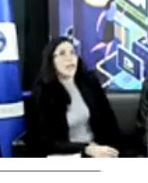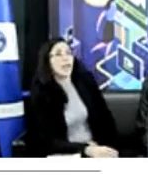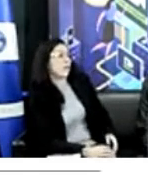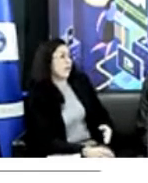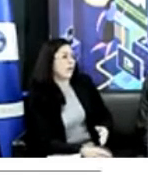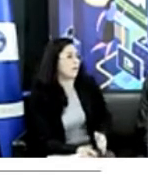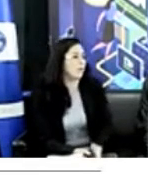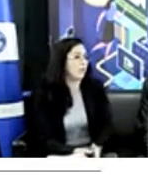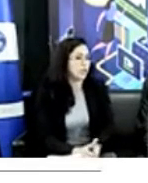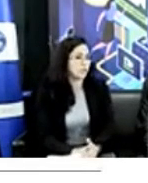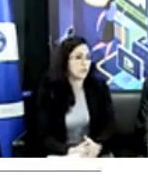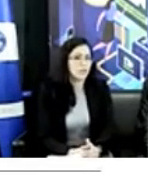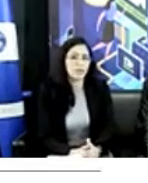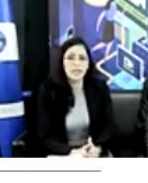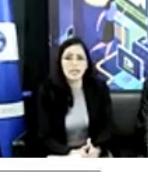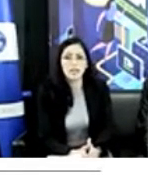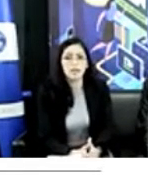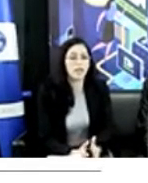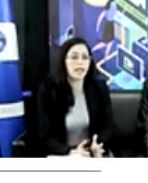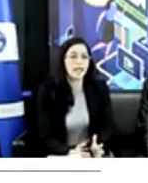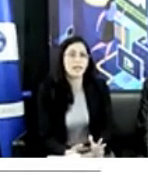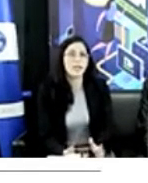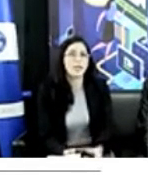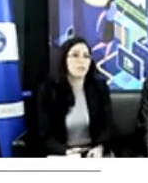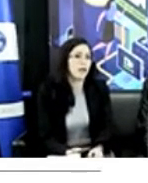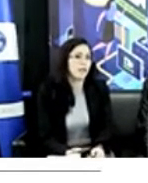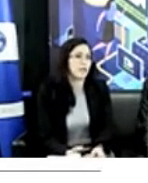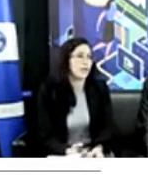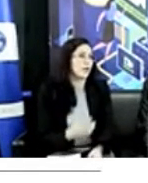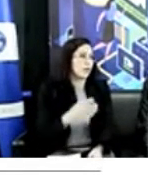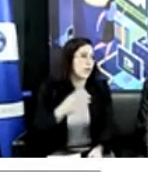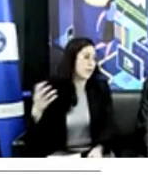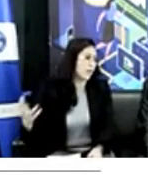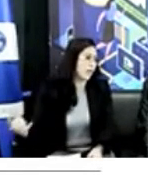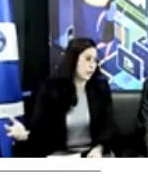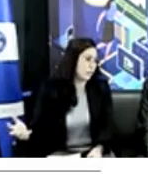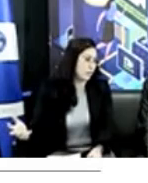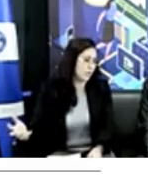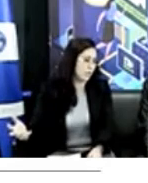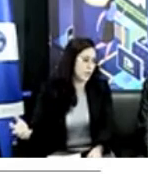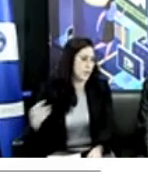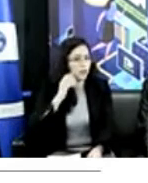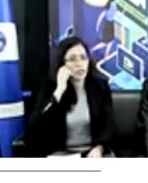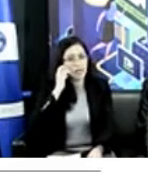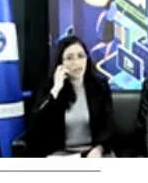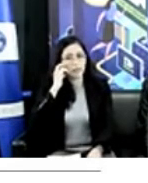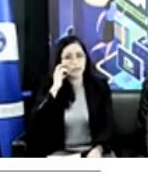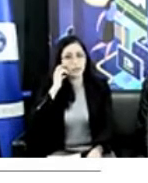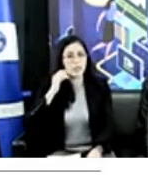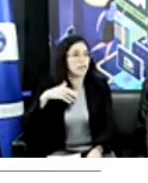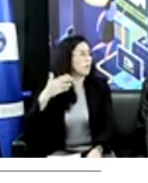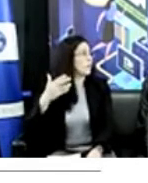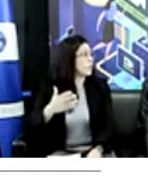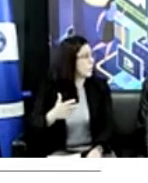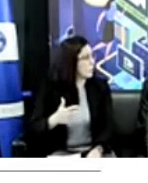¿no? Que como bien lo decíamos desde un inicio, cada intervención va a depender de acuerdo al nivel de consumo del usuario.